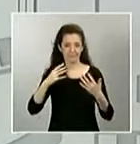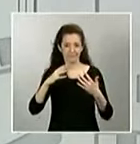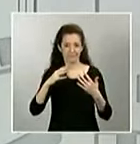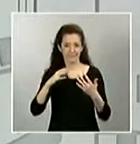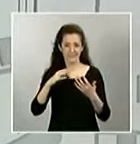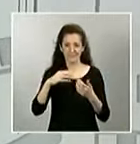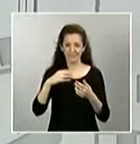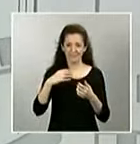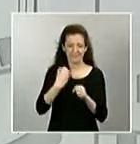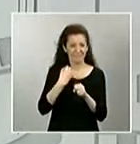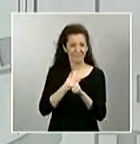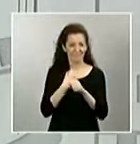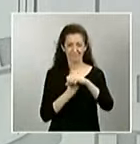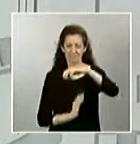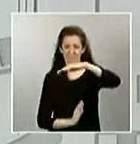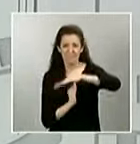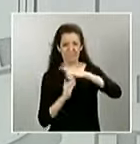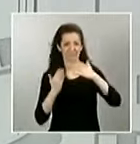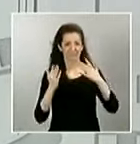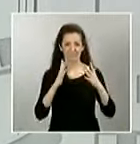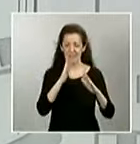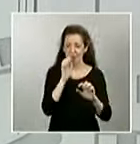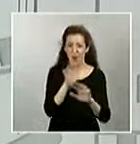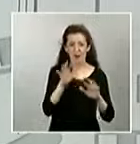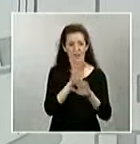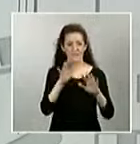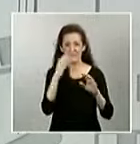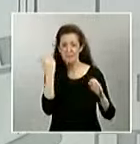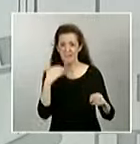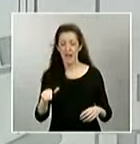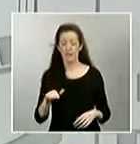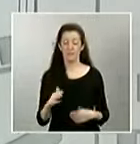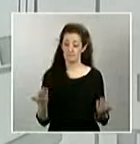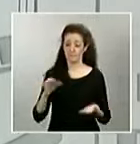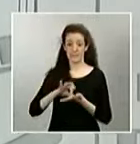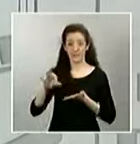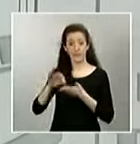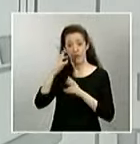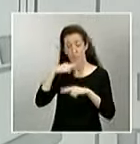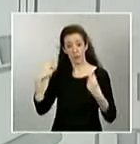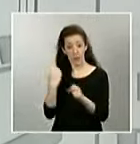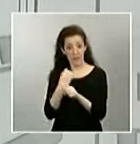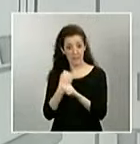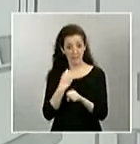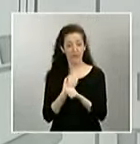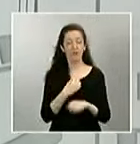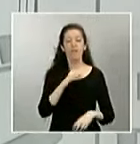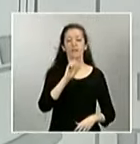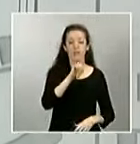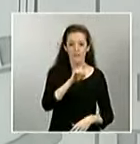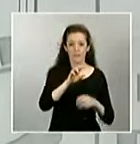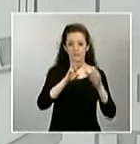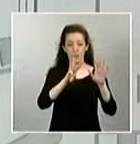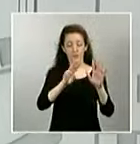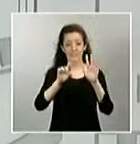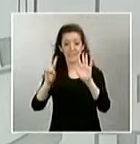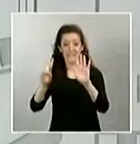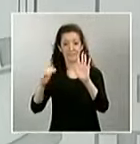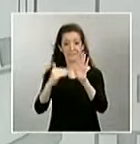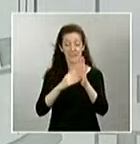que el Servicio Público de Empleo ha atendido y recibido 186.000 gestiones